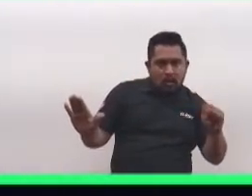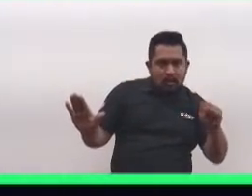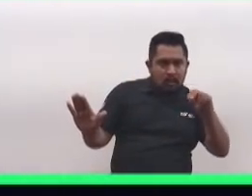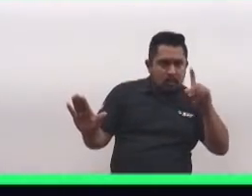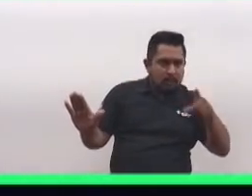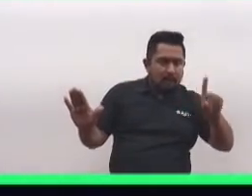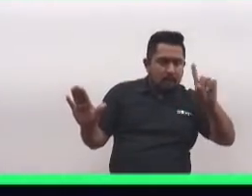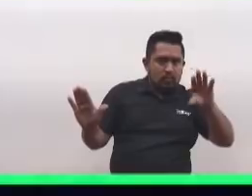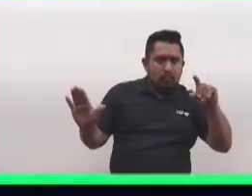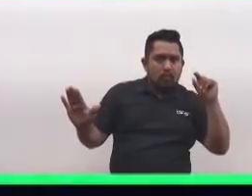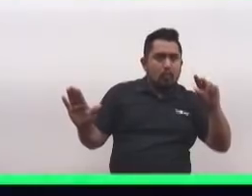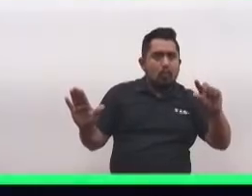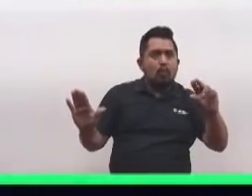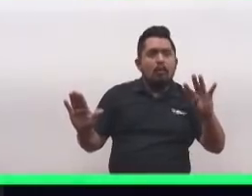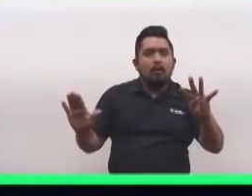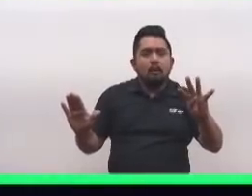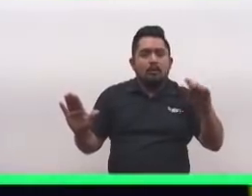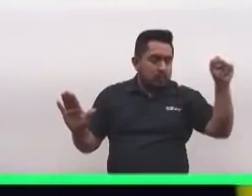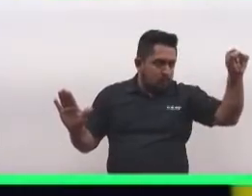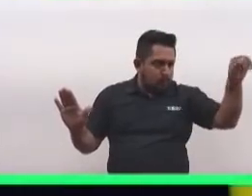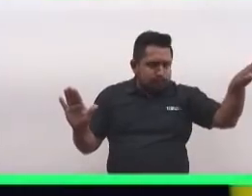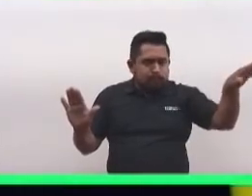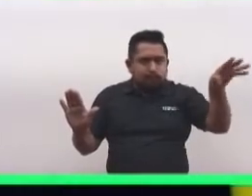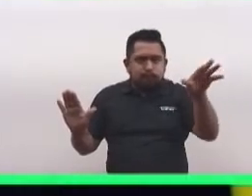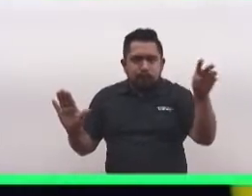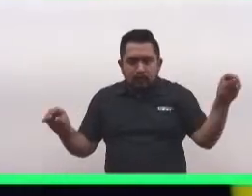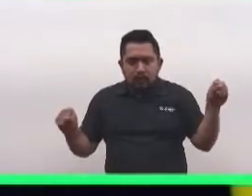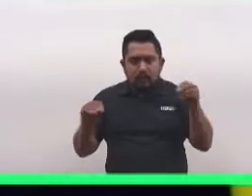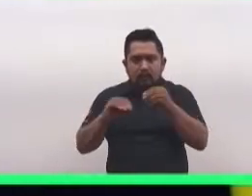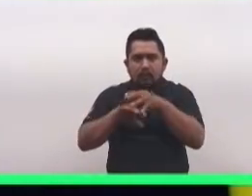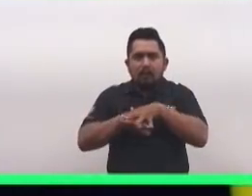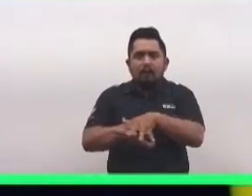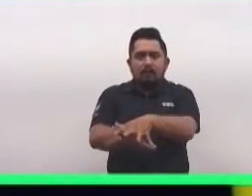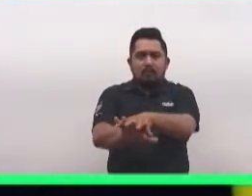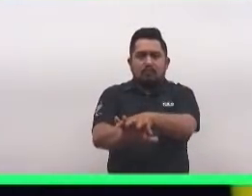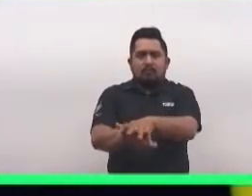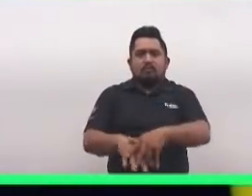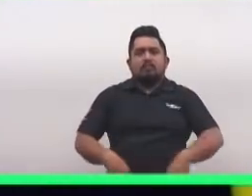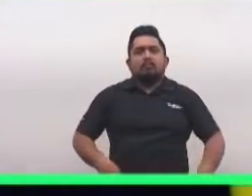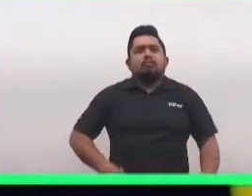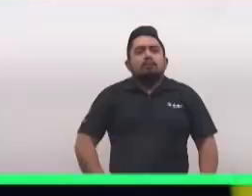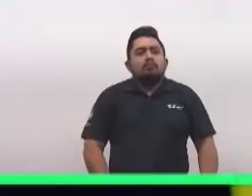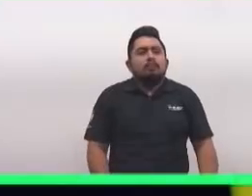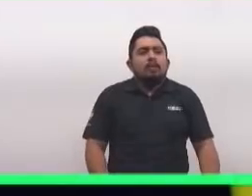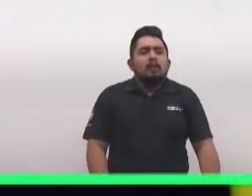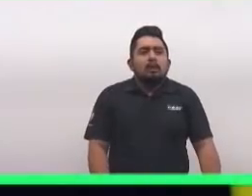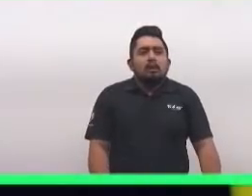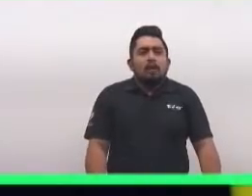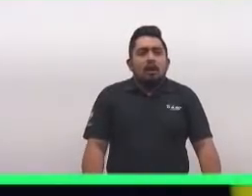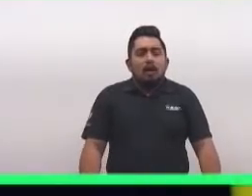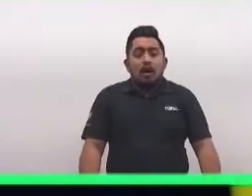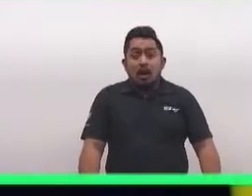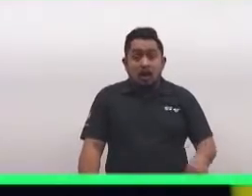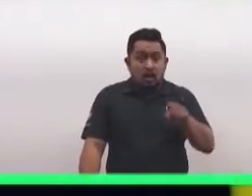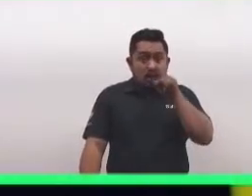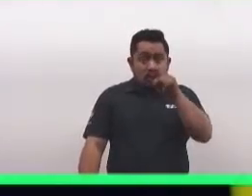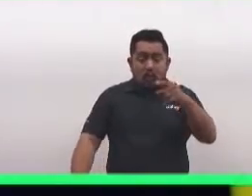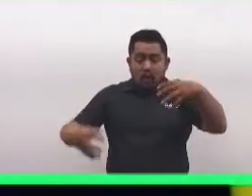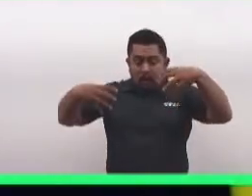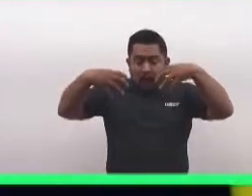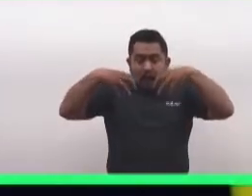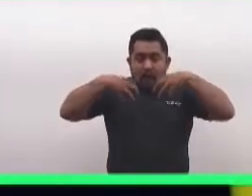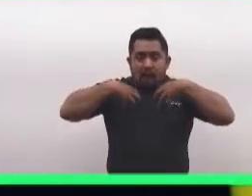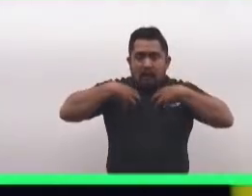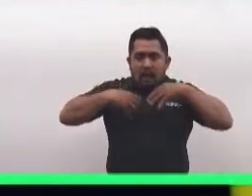y la vida era la luz de los hombres tu primer paso para vivir una vida pura